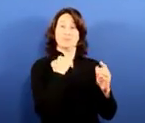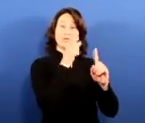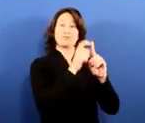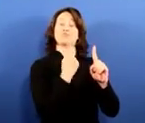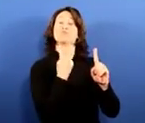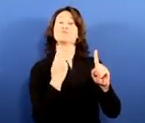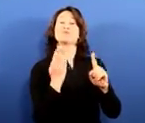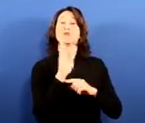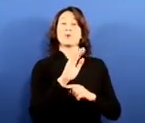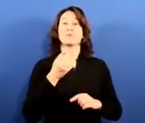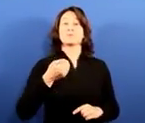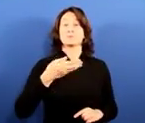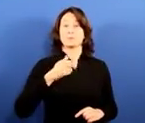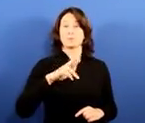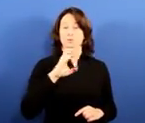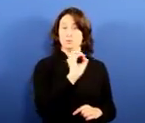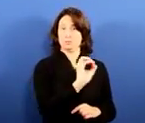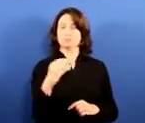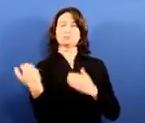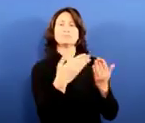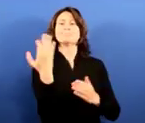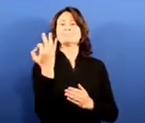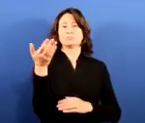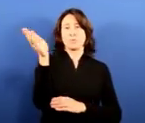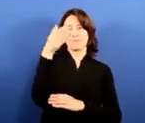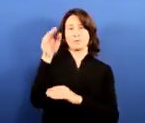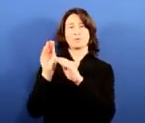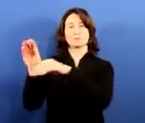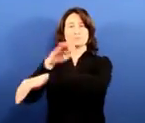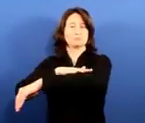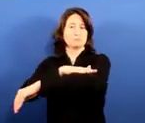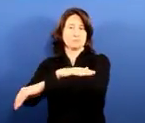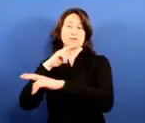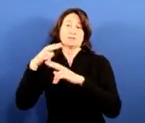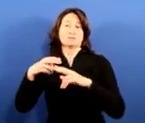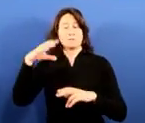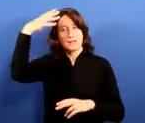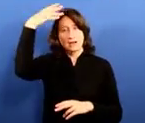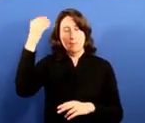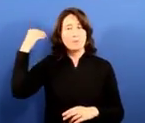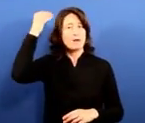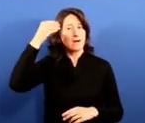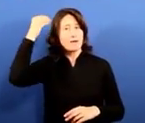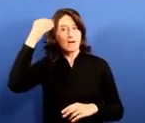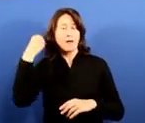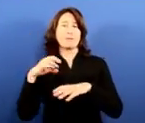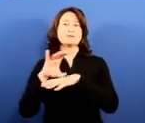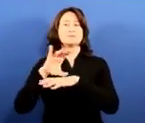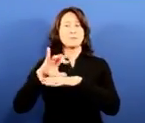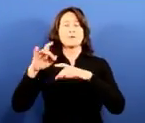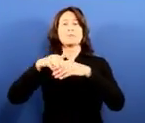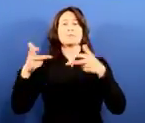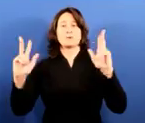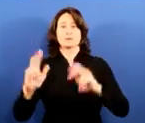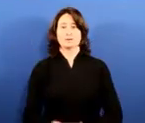Aburto les ha trasladado el apoyo, la solidaridad y el cariño de la institución foral, simbolizado en un pequeño obsequio. Al acto han